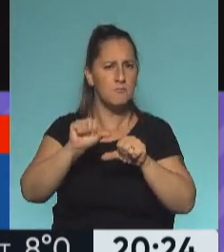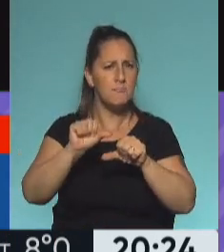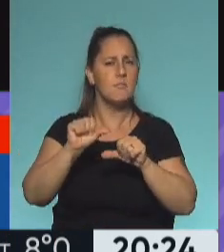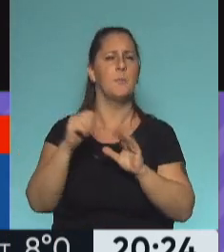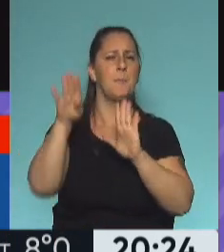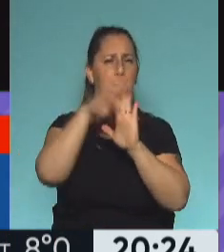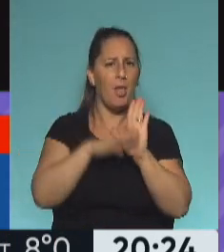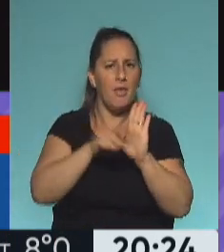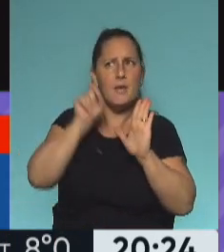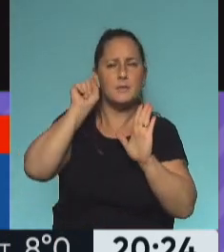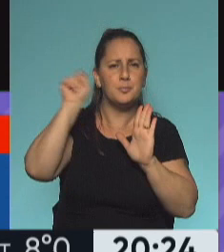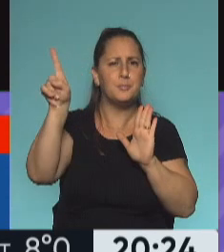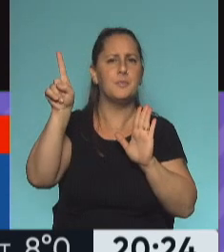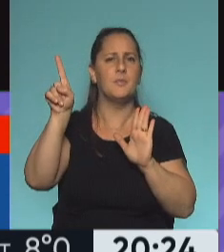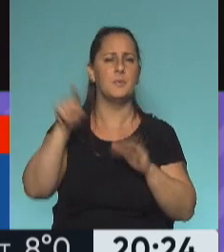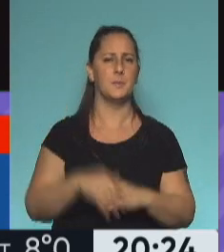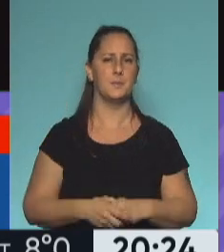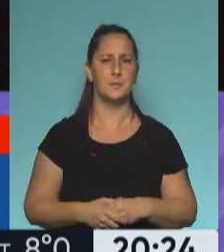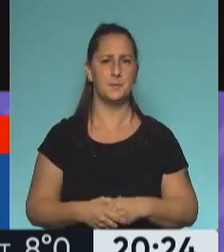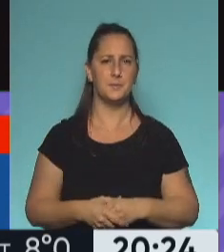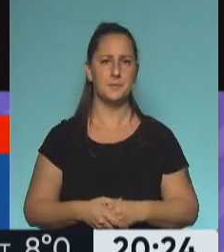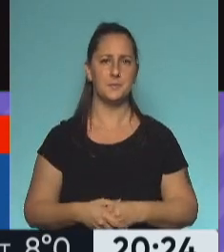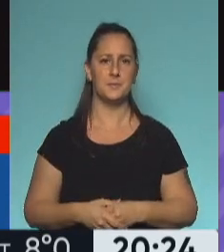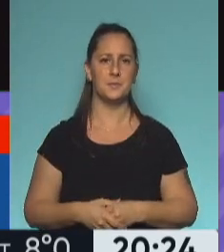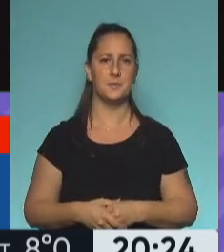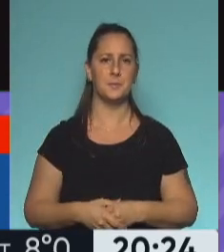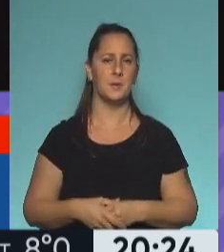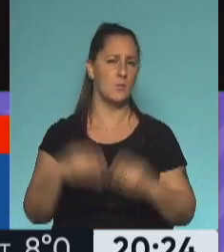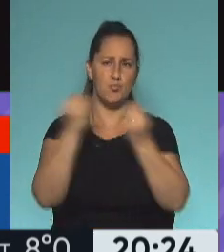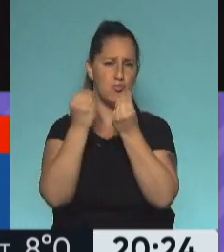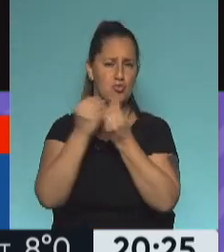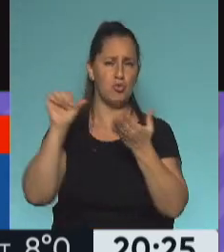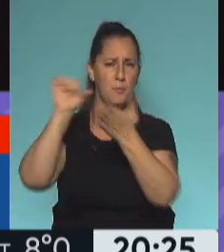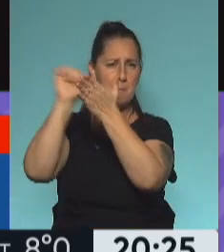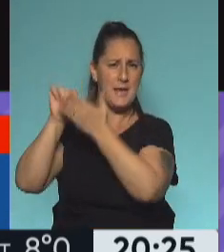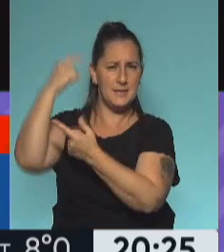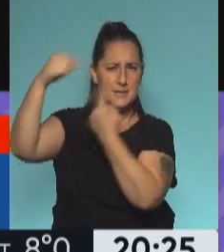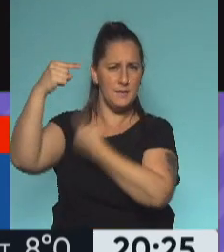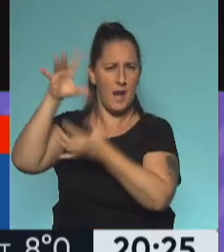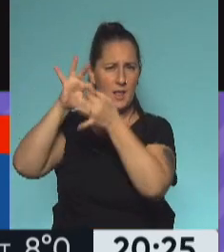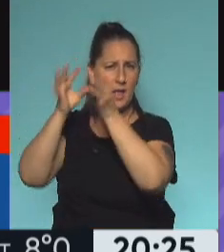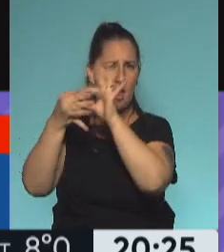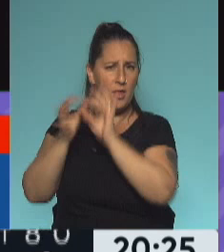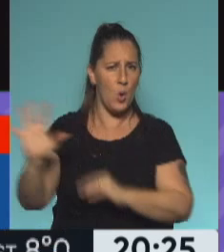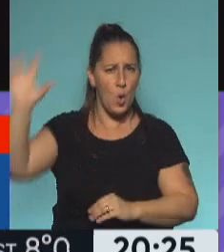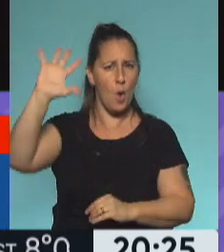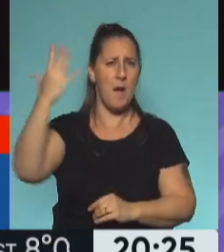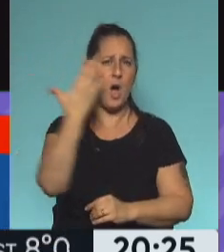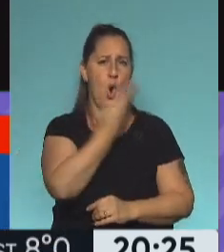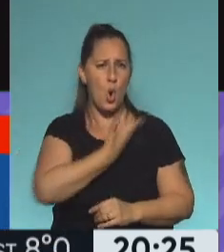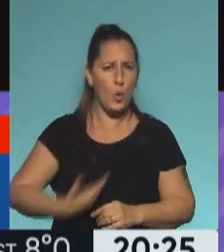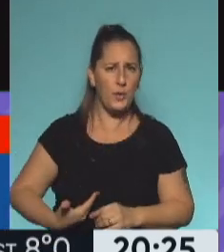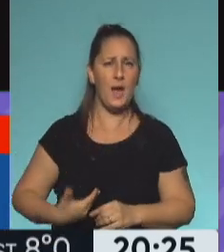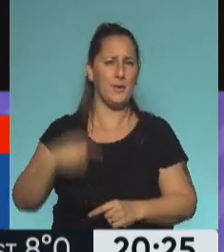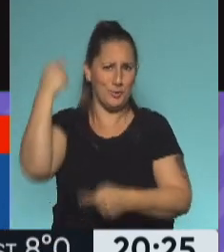que se tomaron en un centenar de países distintos con gobiernos y